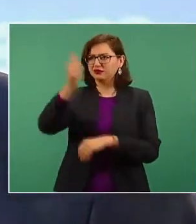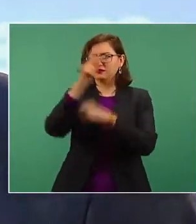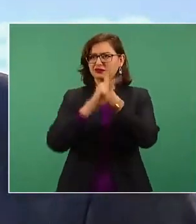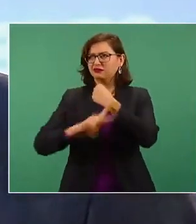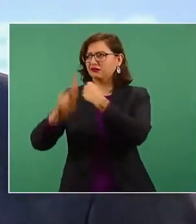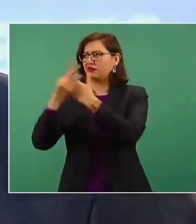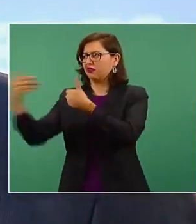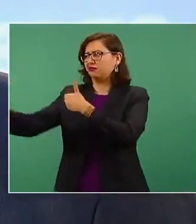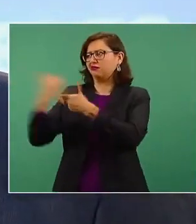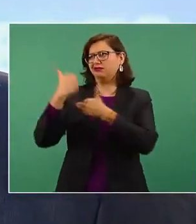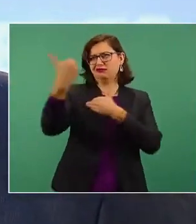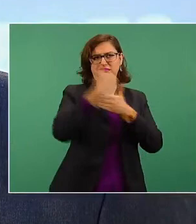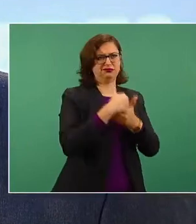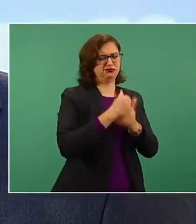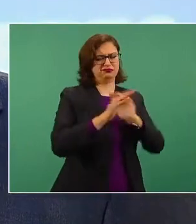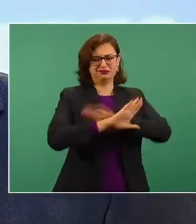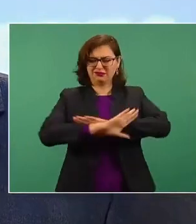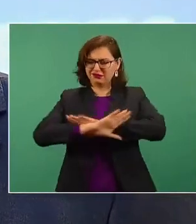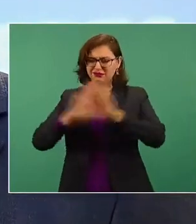creados.